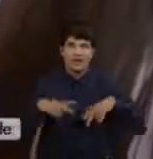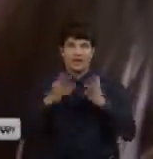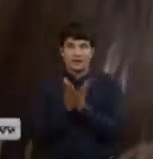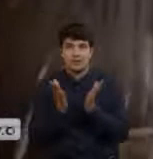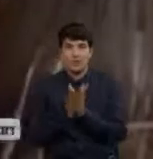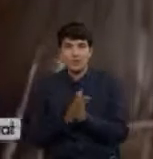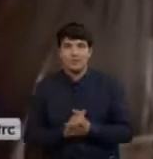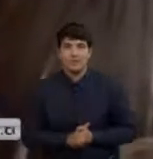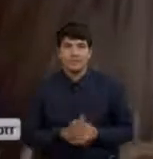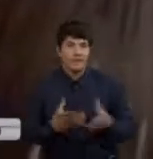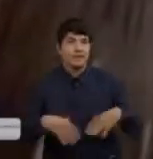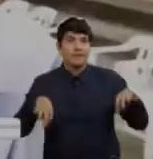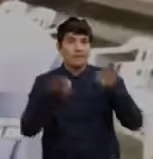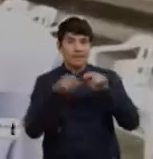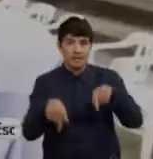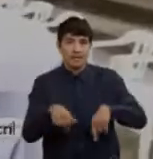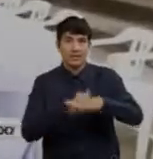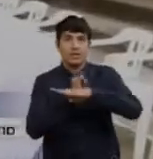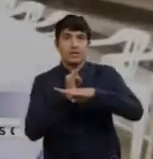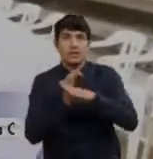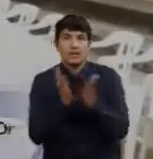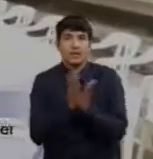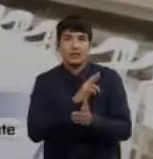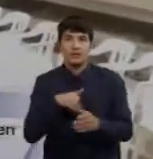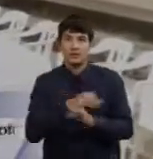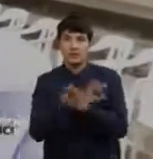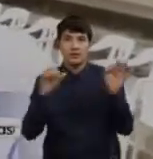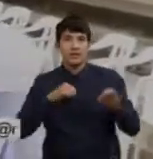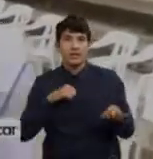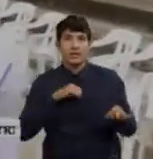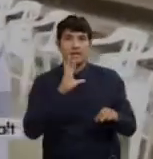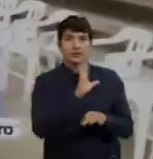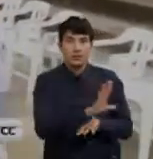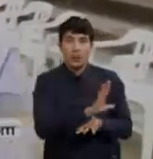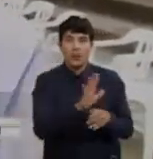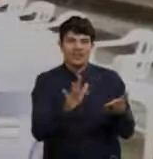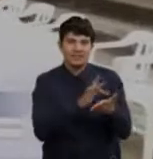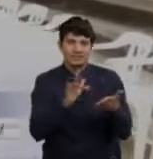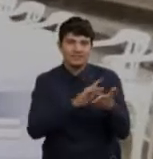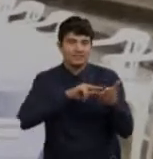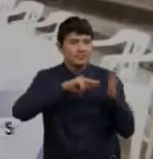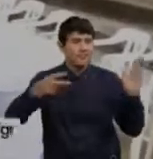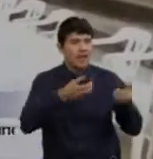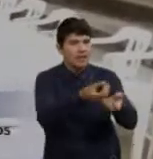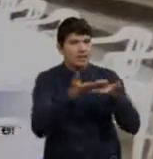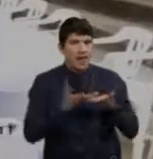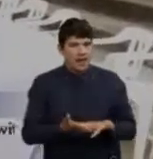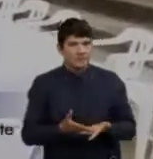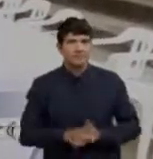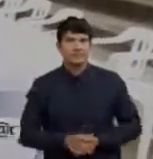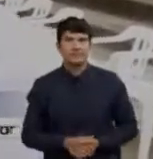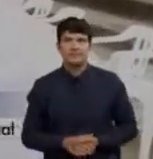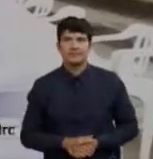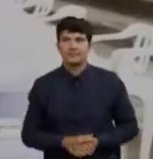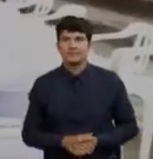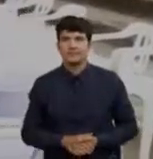muy importante para la institución educativa ya que nunca hemos contado con estos privilegios de adquirir fácilmente